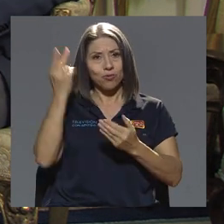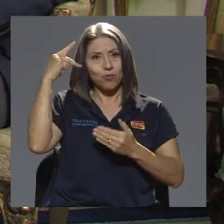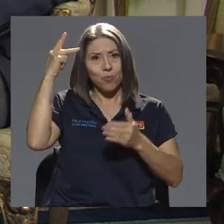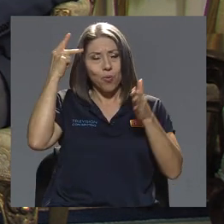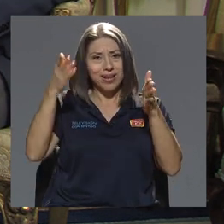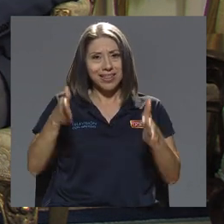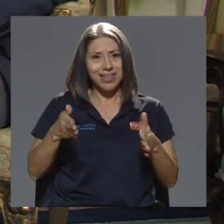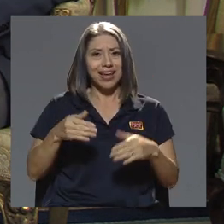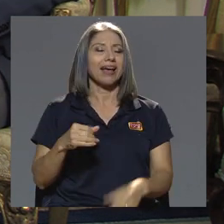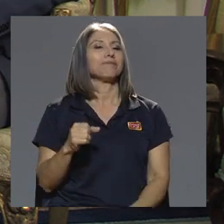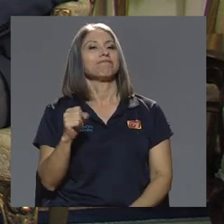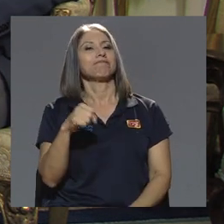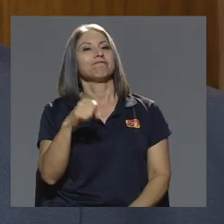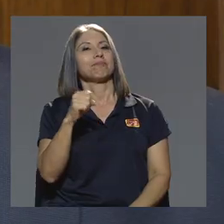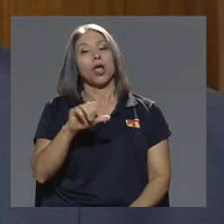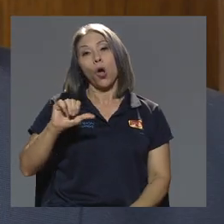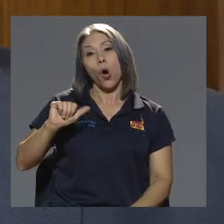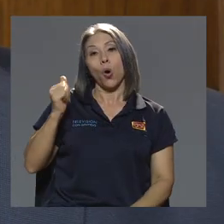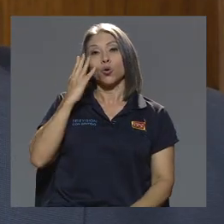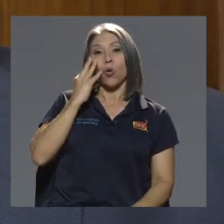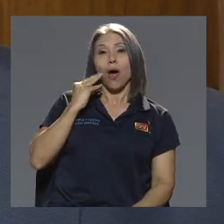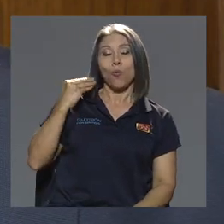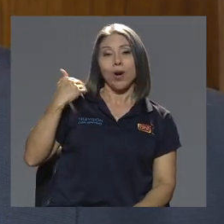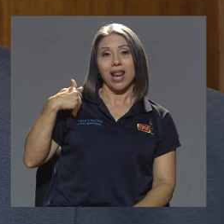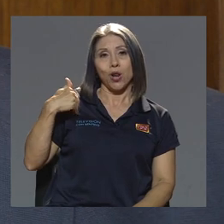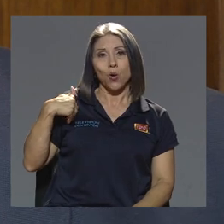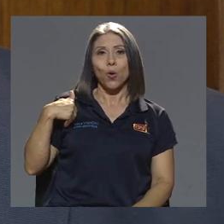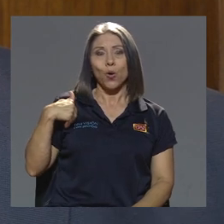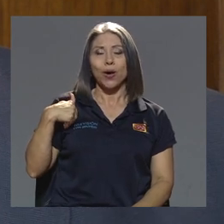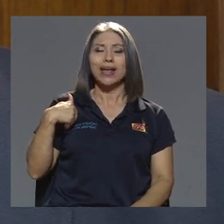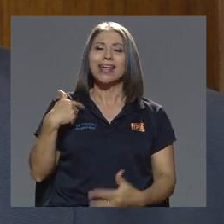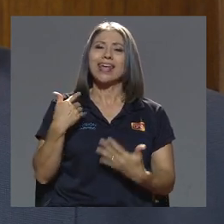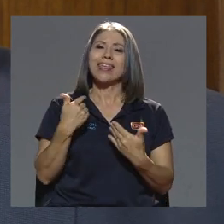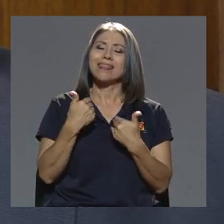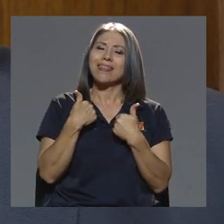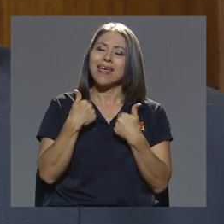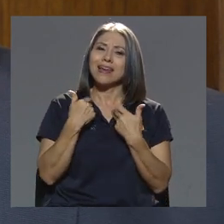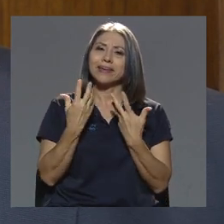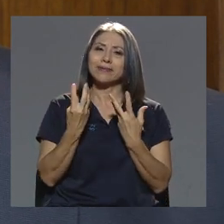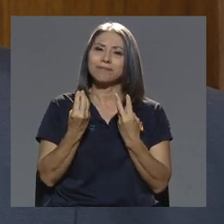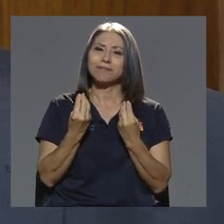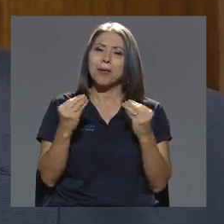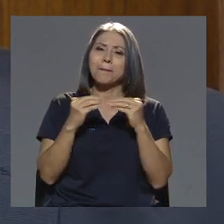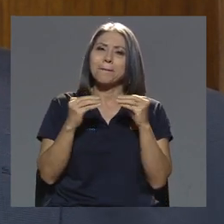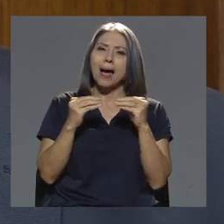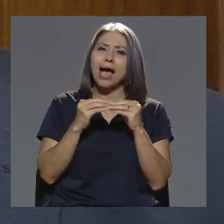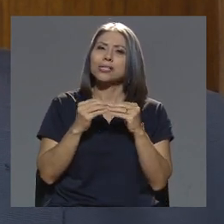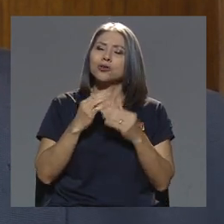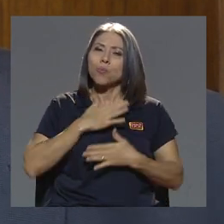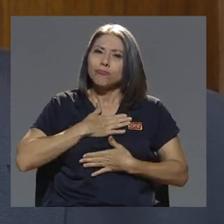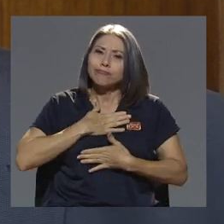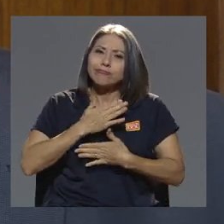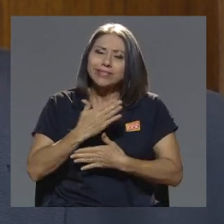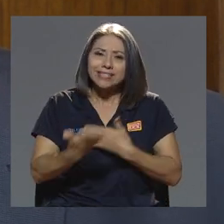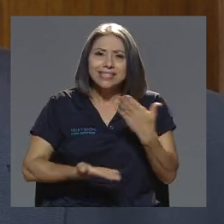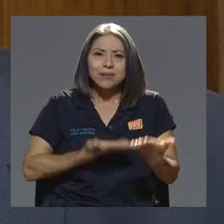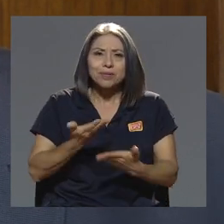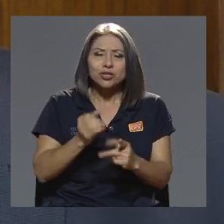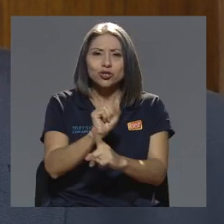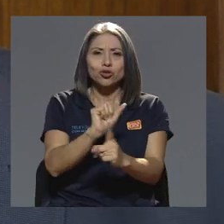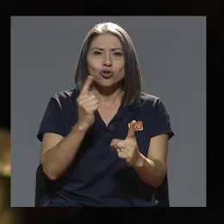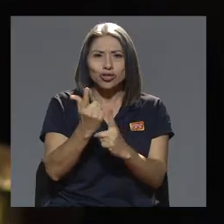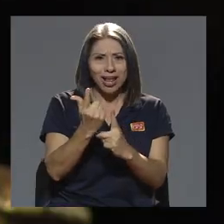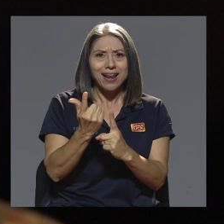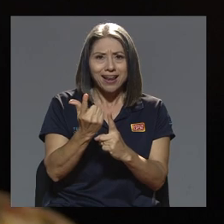Sí. Y su otro abuelo que tiene una formación más de casi servicio social, que eso me llamó mucho